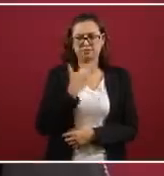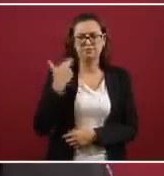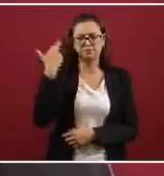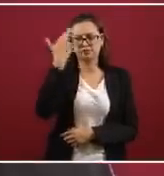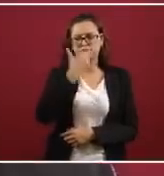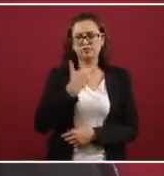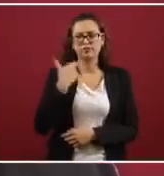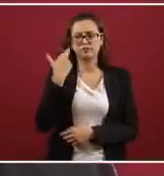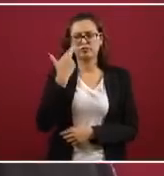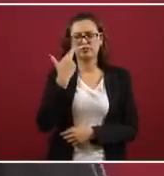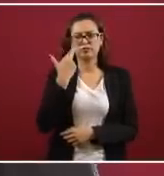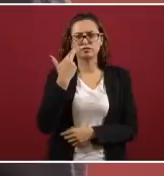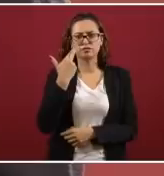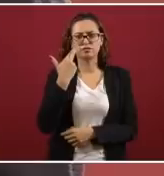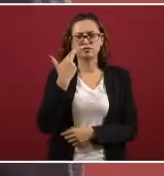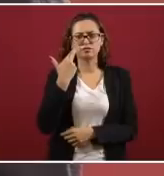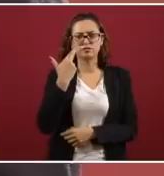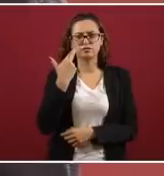del